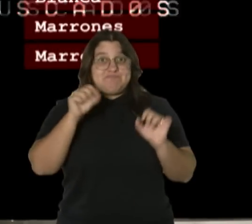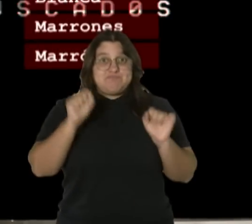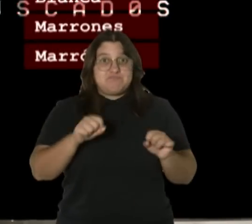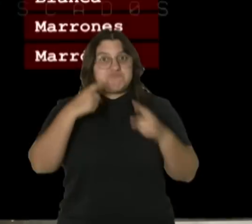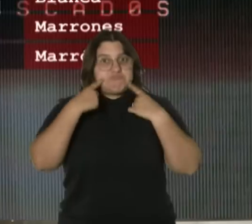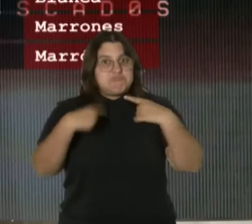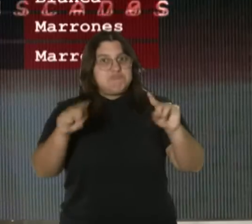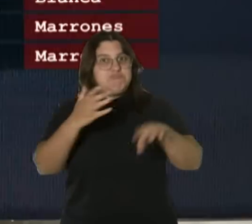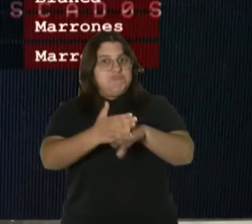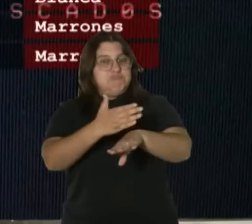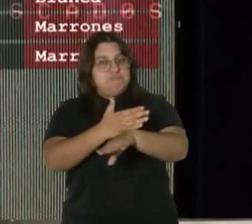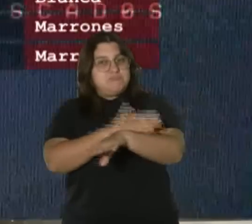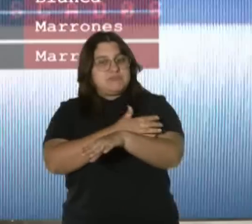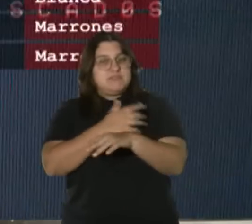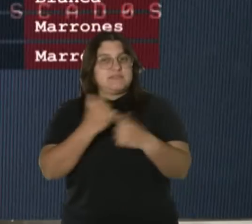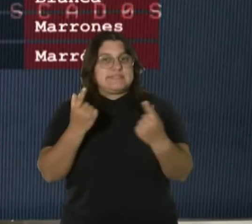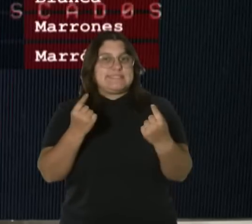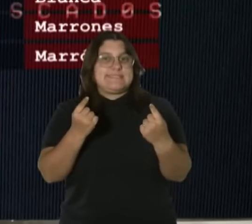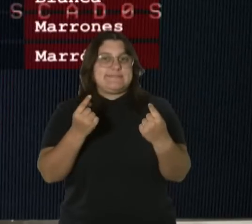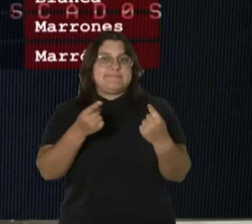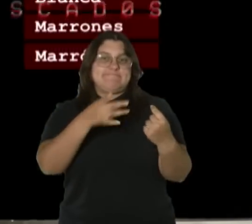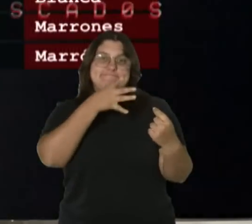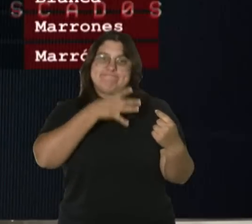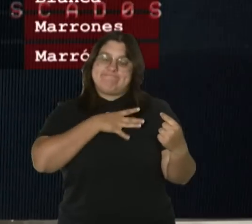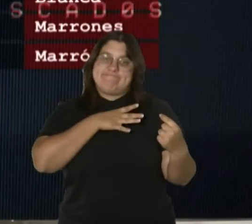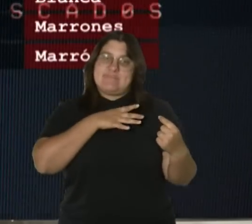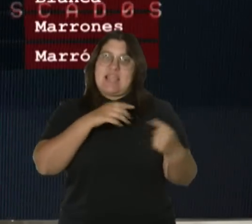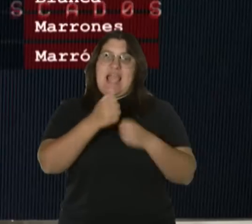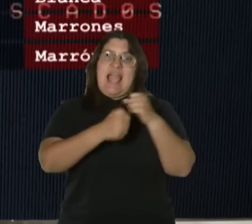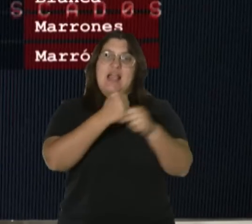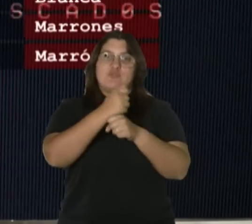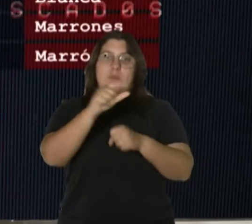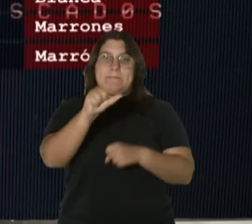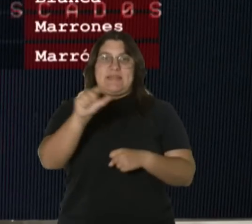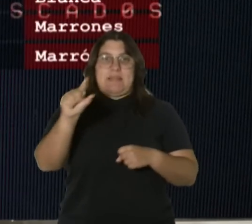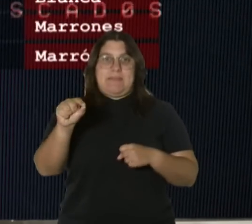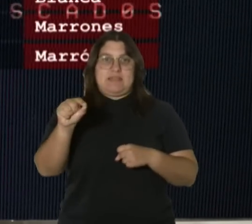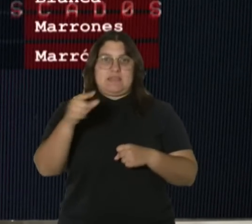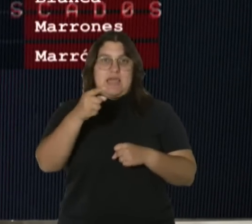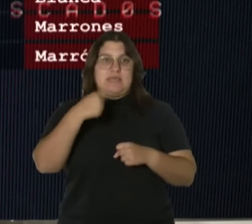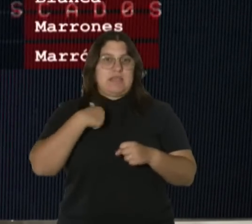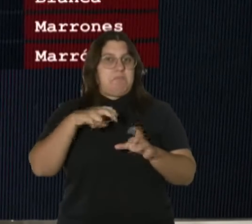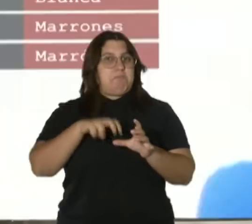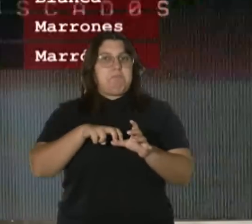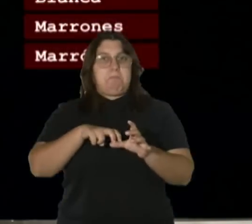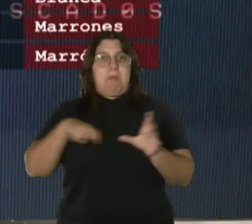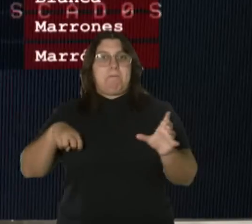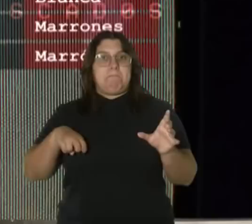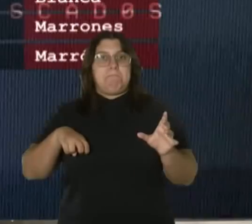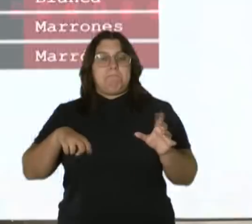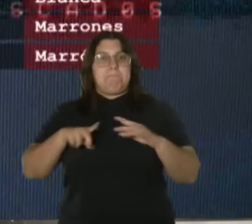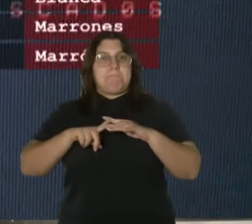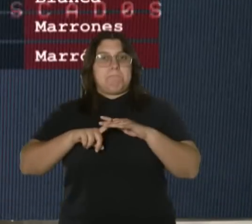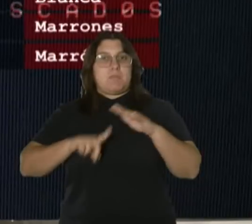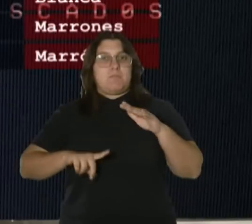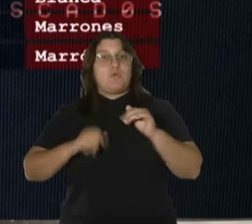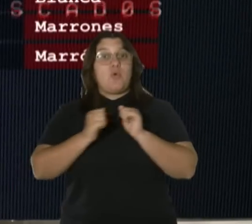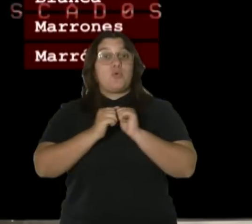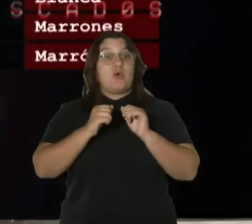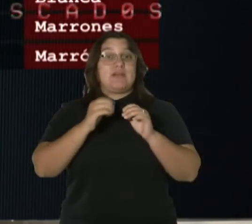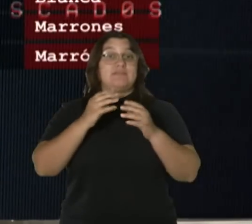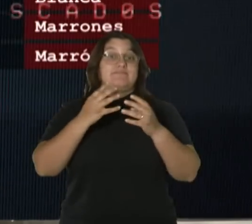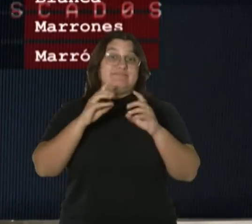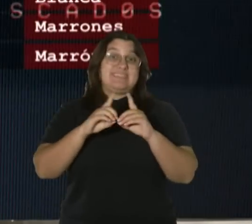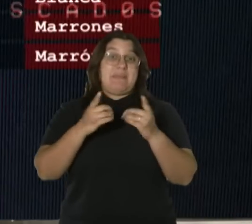Su rehabilitación pues Miguel esta persona en el 2020 deja cesa la comunicación con el departamento de